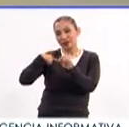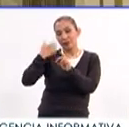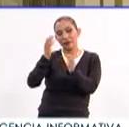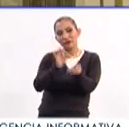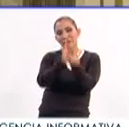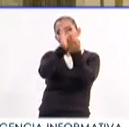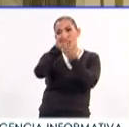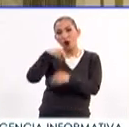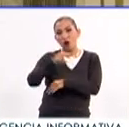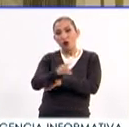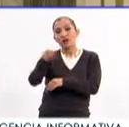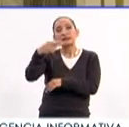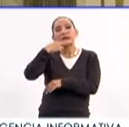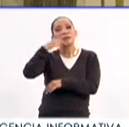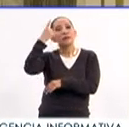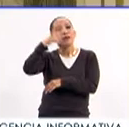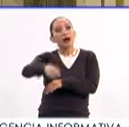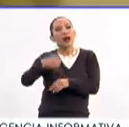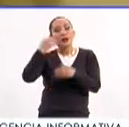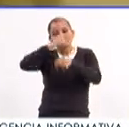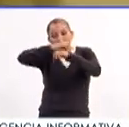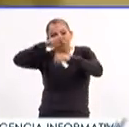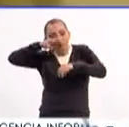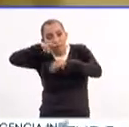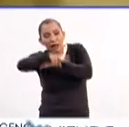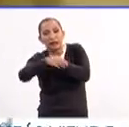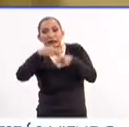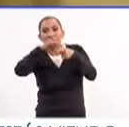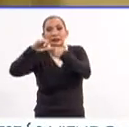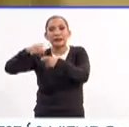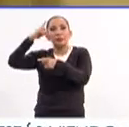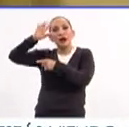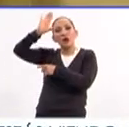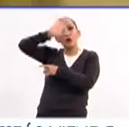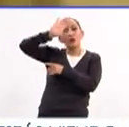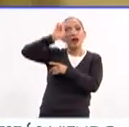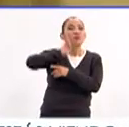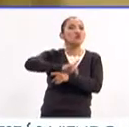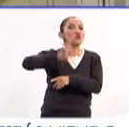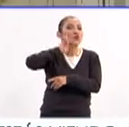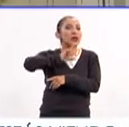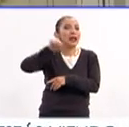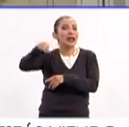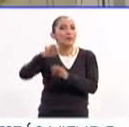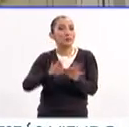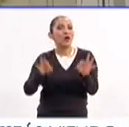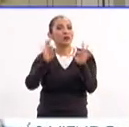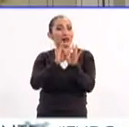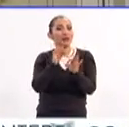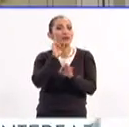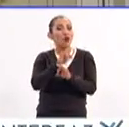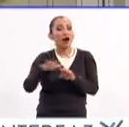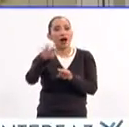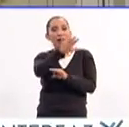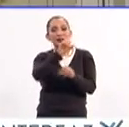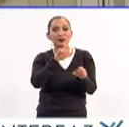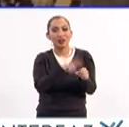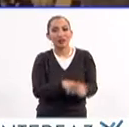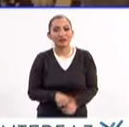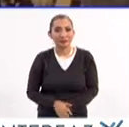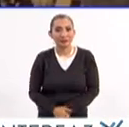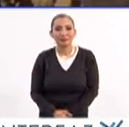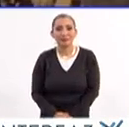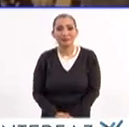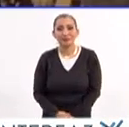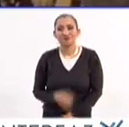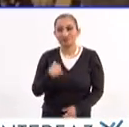ONU, que sirve como una ventana y guía para la cultura feminista y la importancia de la mujer en la sociedad. Yo creo